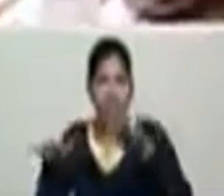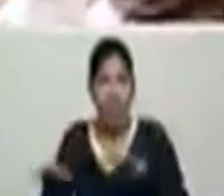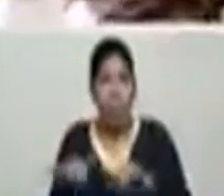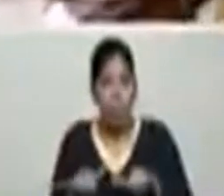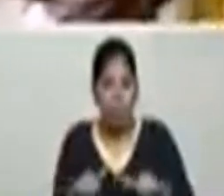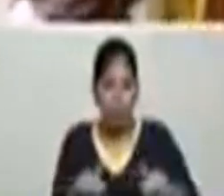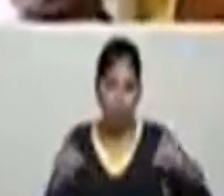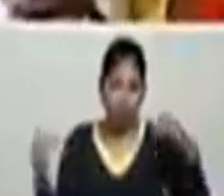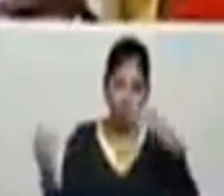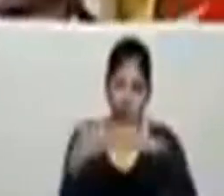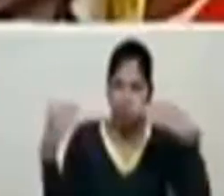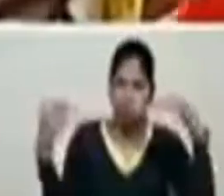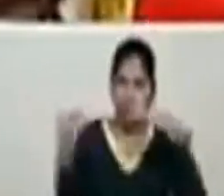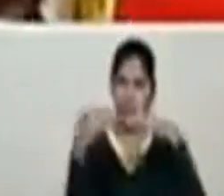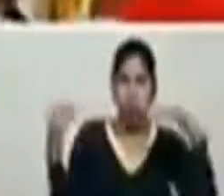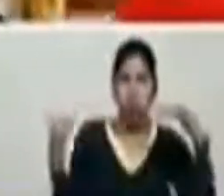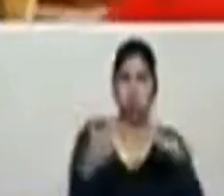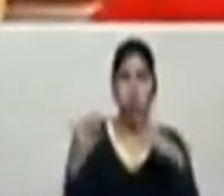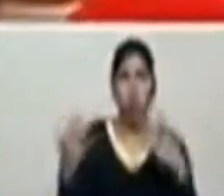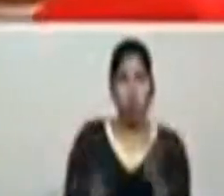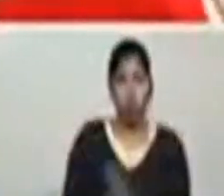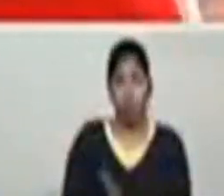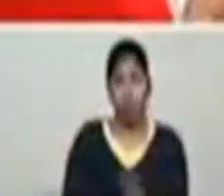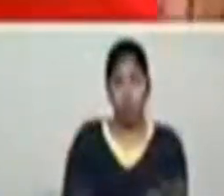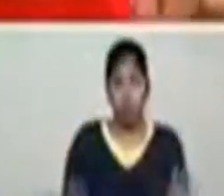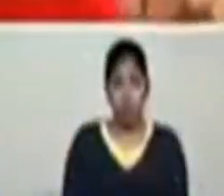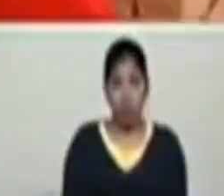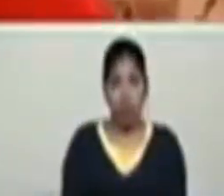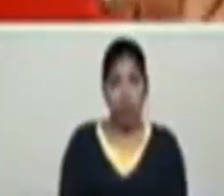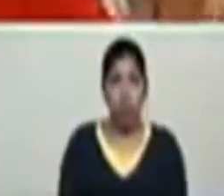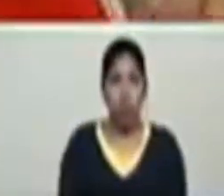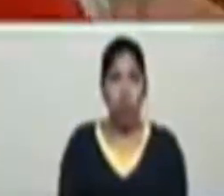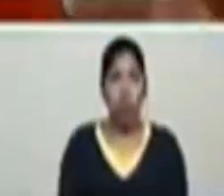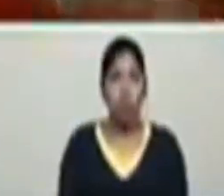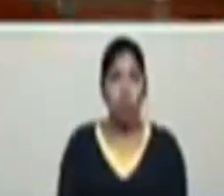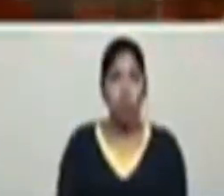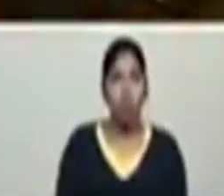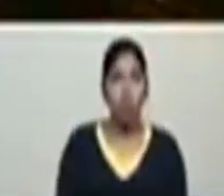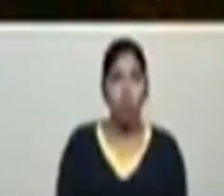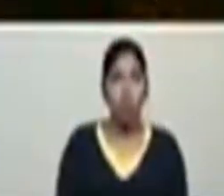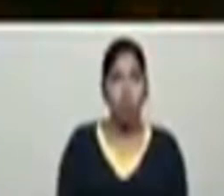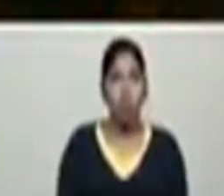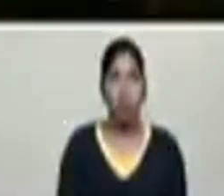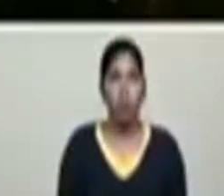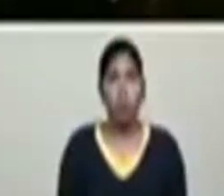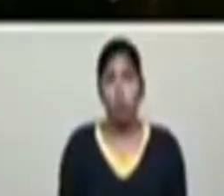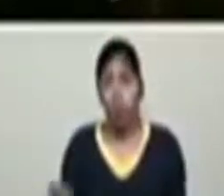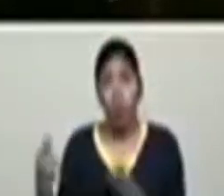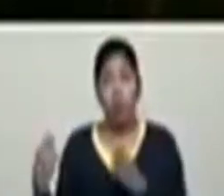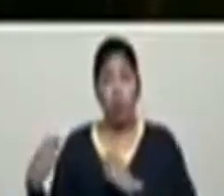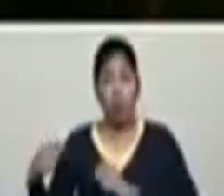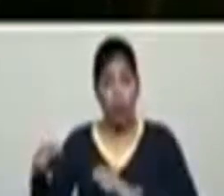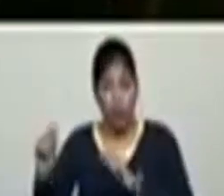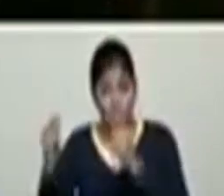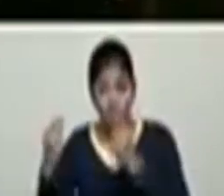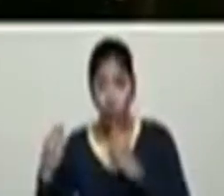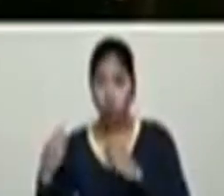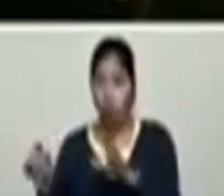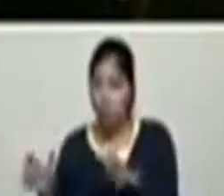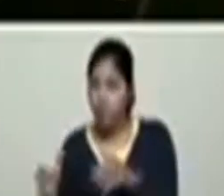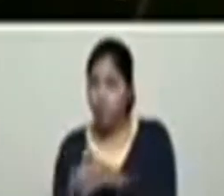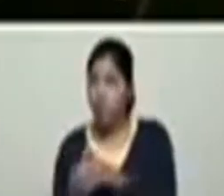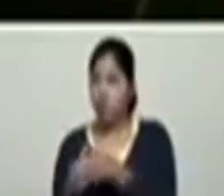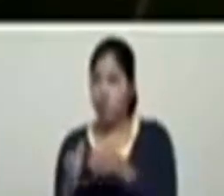país señores un desastre económico nacional en toda Venezuela totalmente señores va a ser oscuro para millones de personas cuando han confirmado que